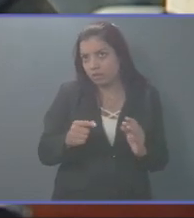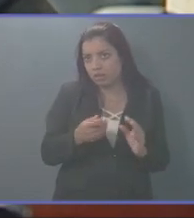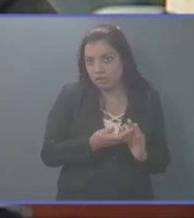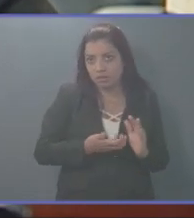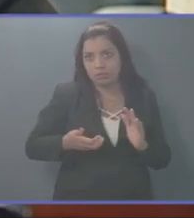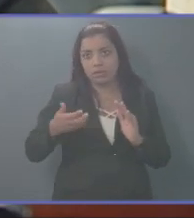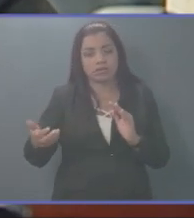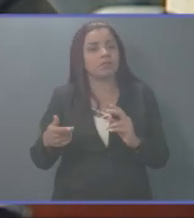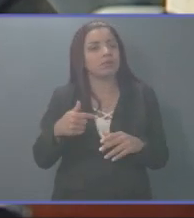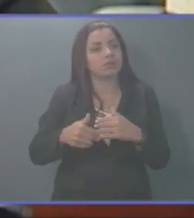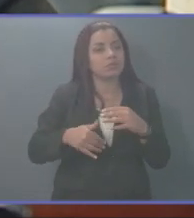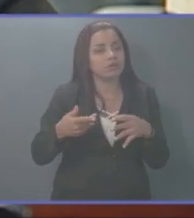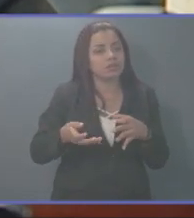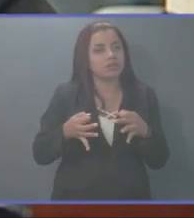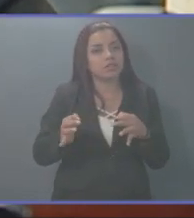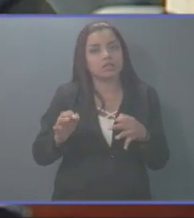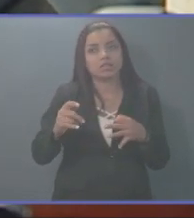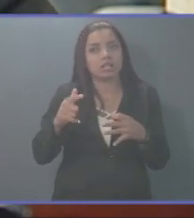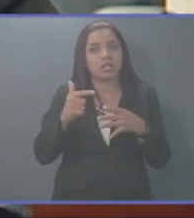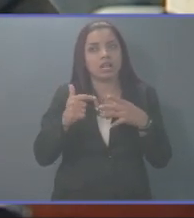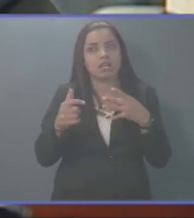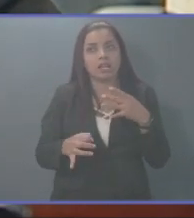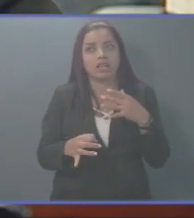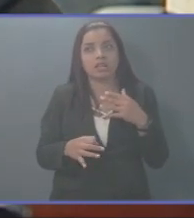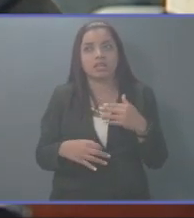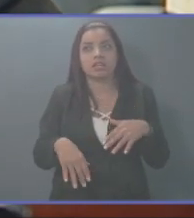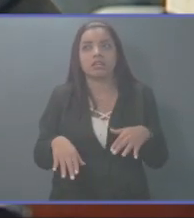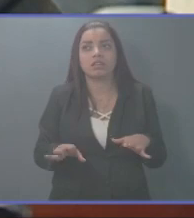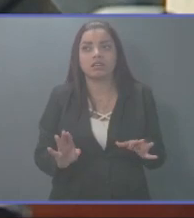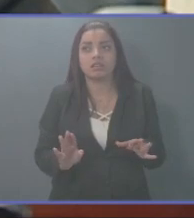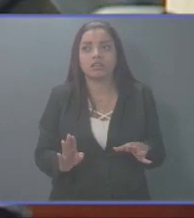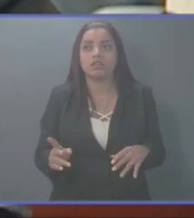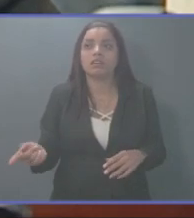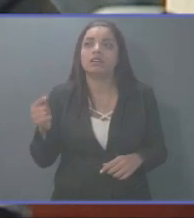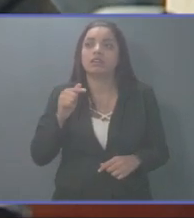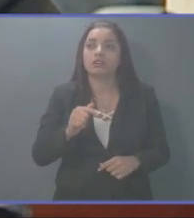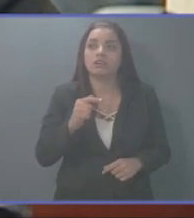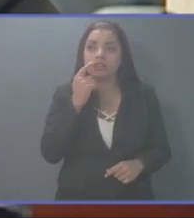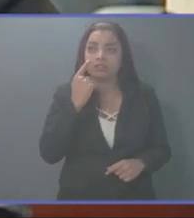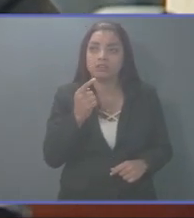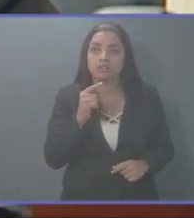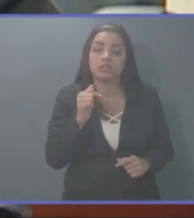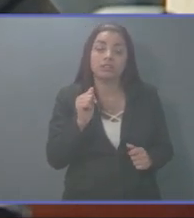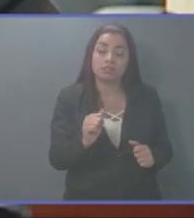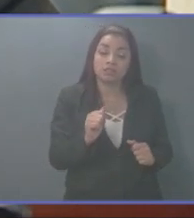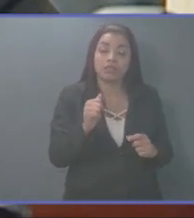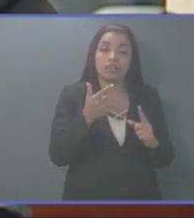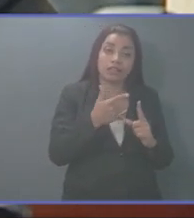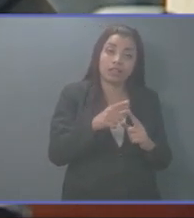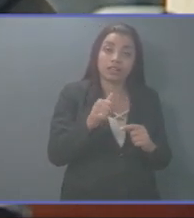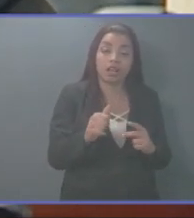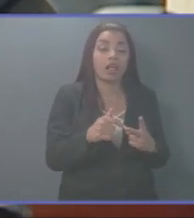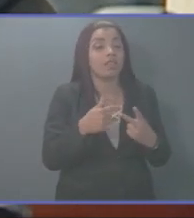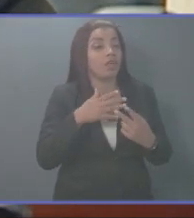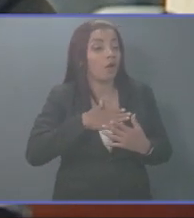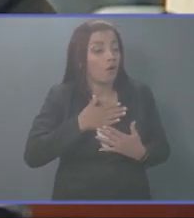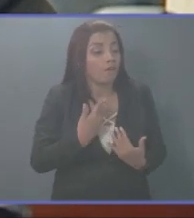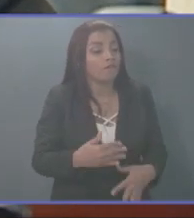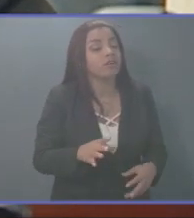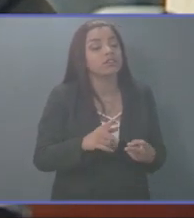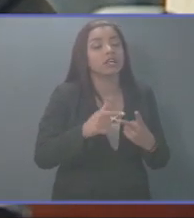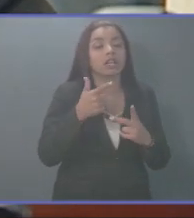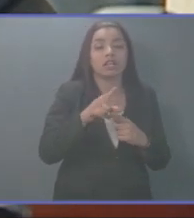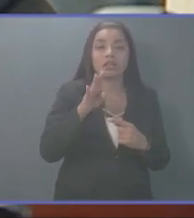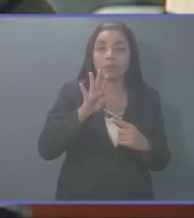Los medios para activar los mecanismos previstos en la presente ley serán los que se enuncian: A. De oficio. B. A petición verbal o escrita de la